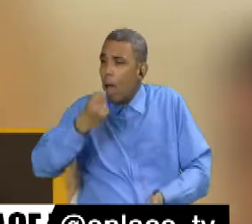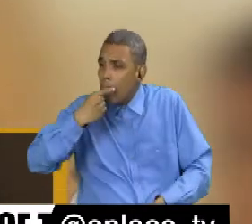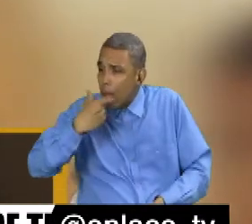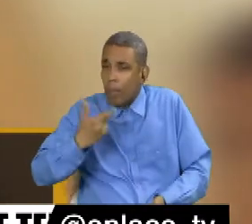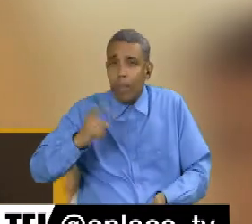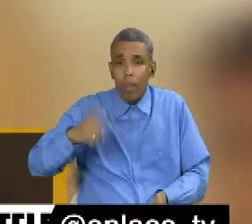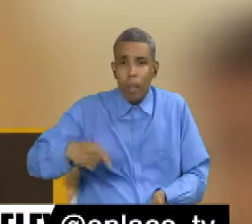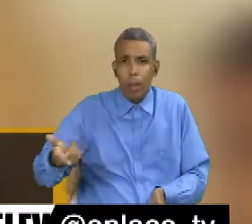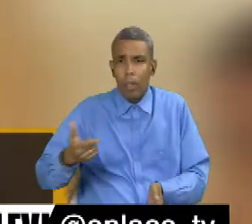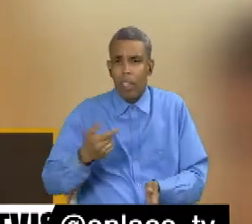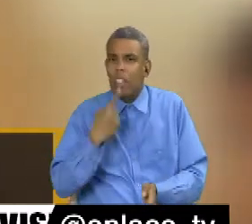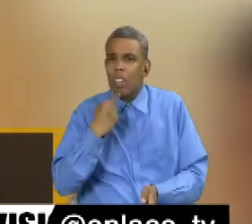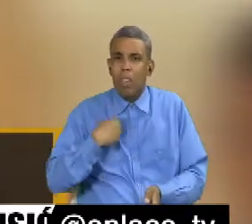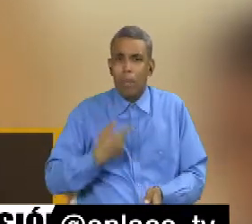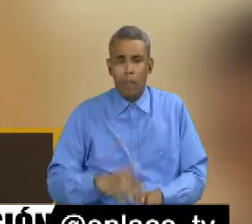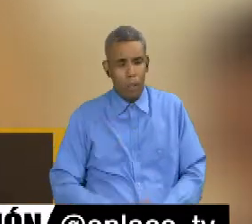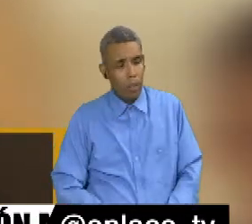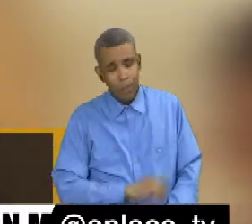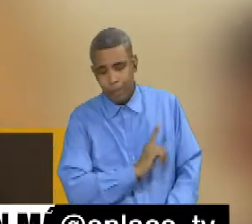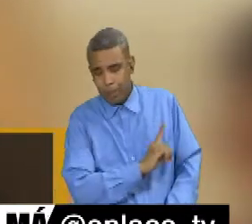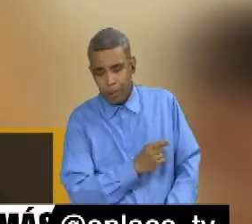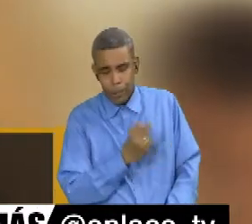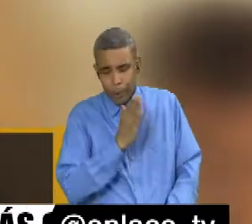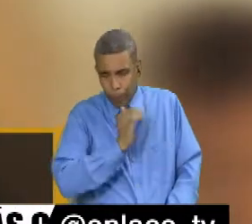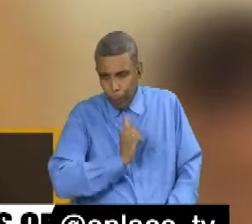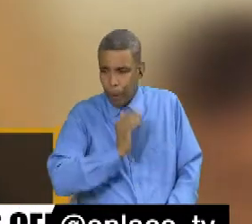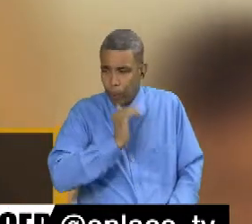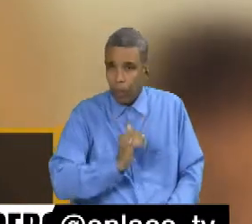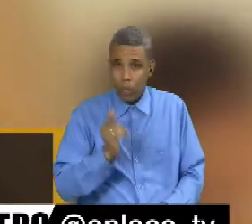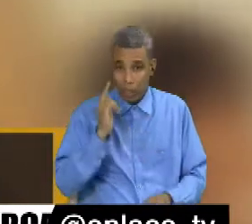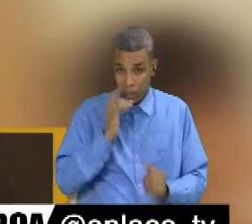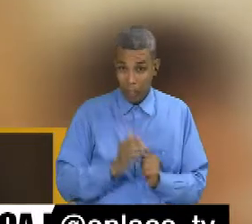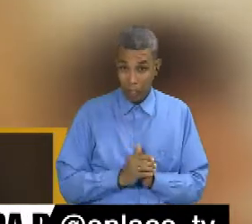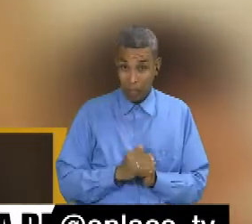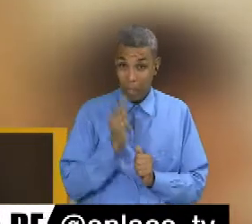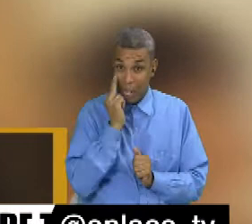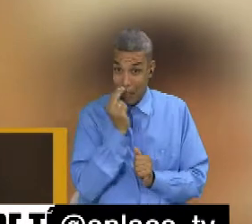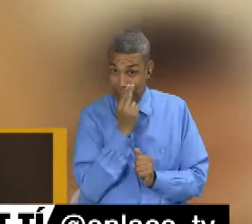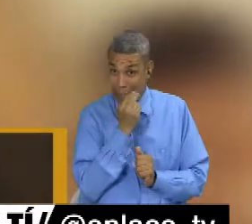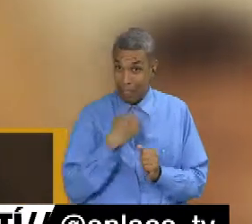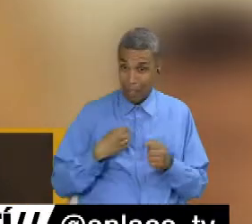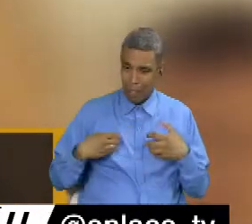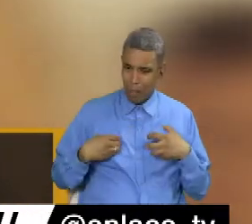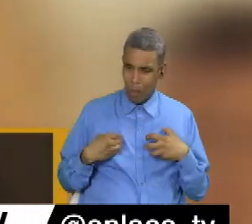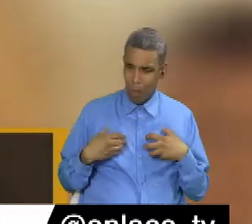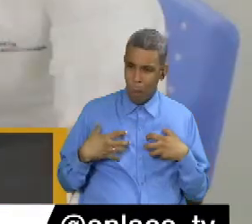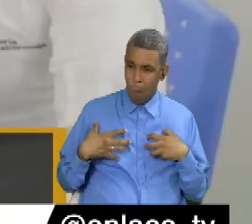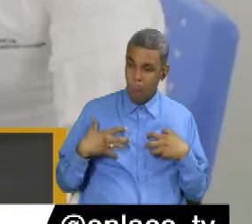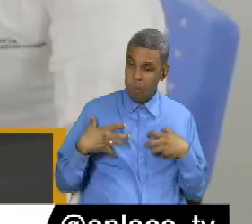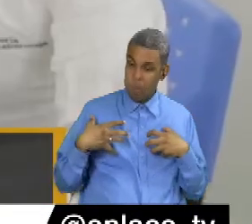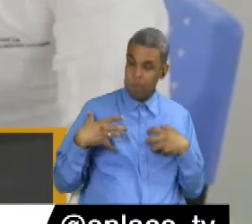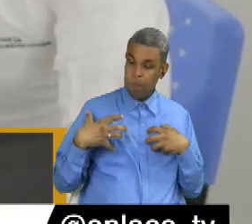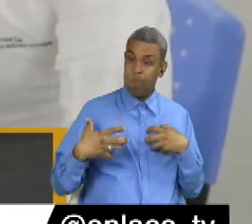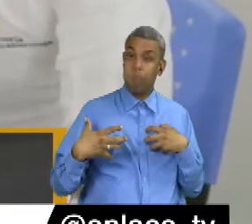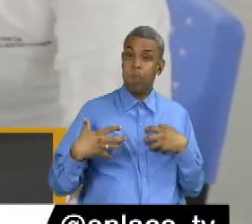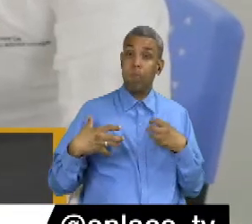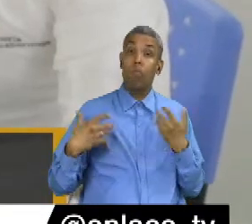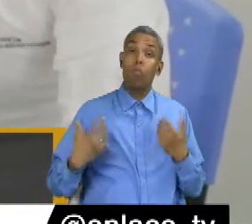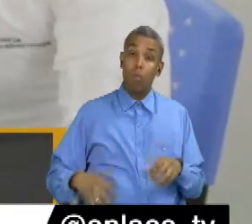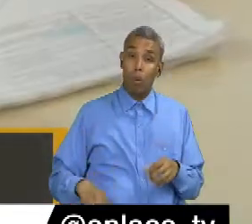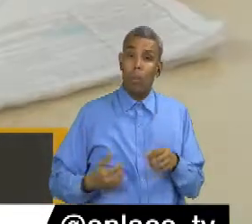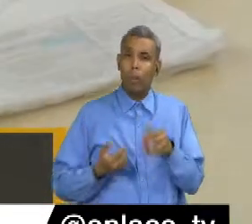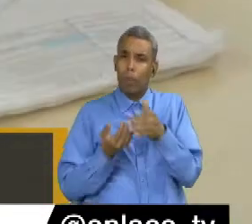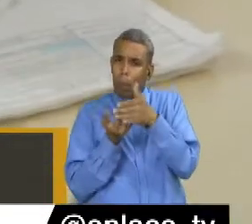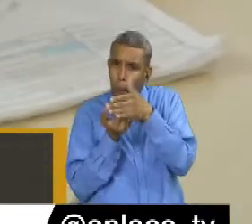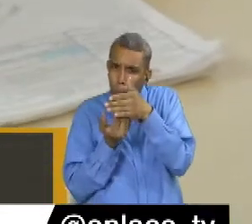Y ya el seno me creció demasiado, se me ha reventado por debajo y me da mucho dolor. La personería municipal,